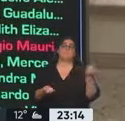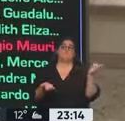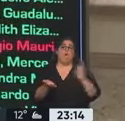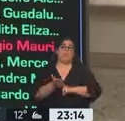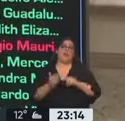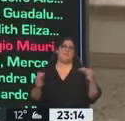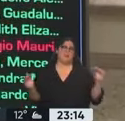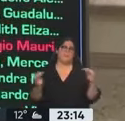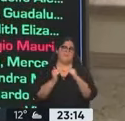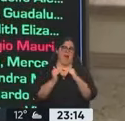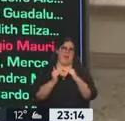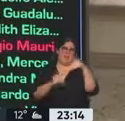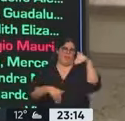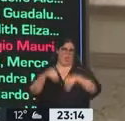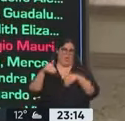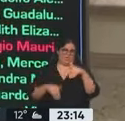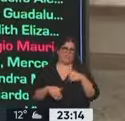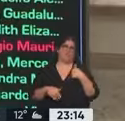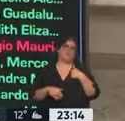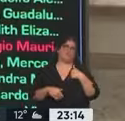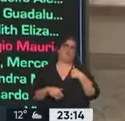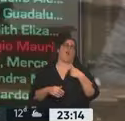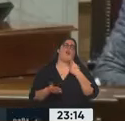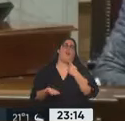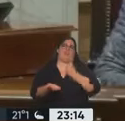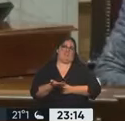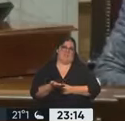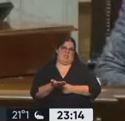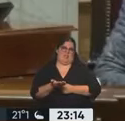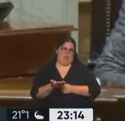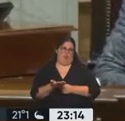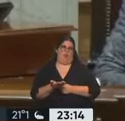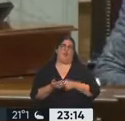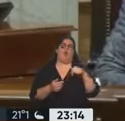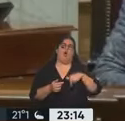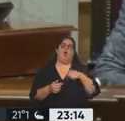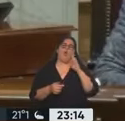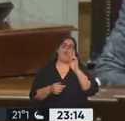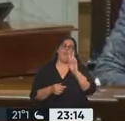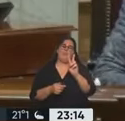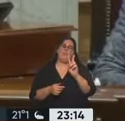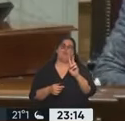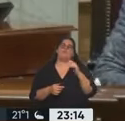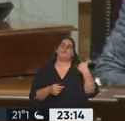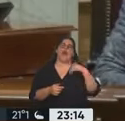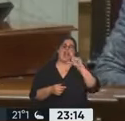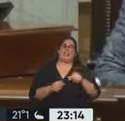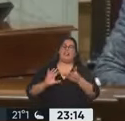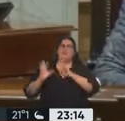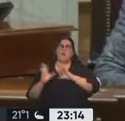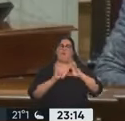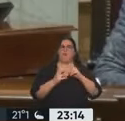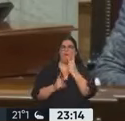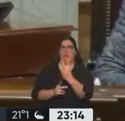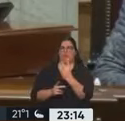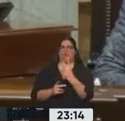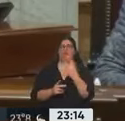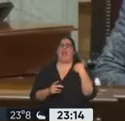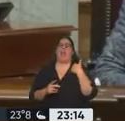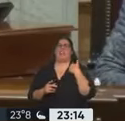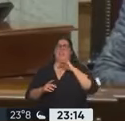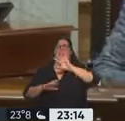resultado empatada la votación procedo a desempatar hoy vimos dos argentinas una Argentina violenta que